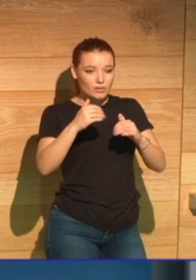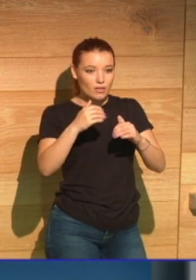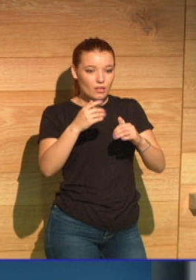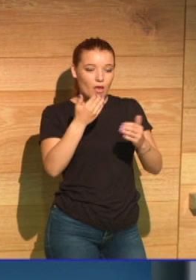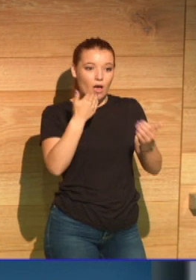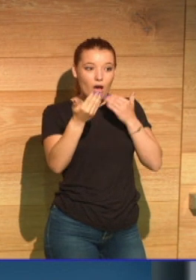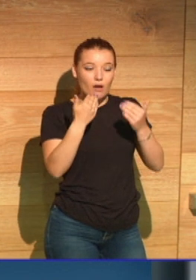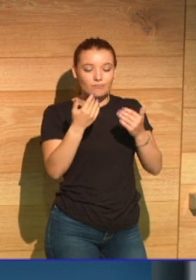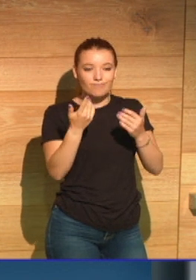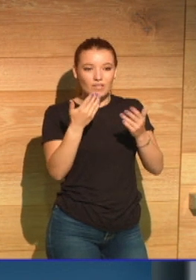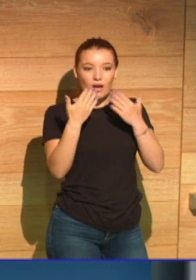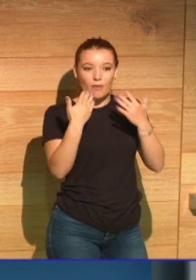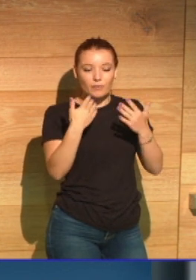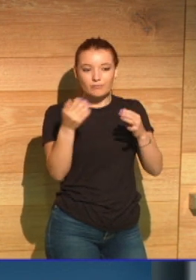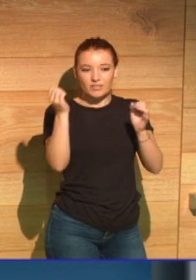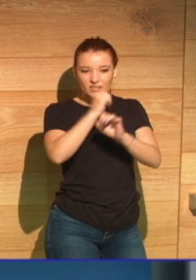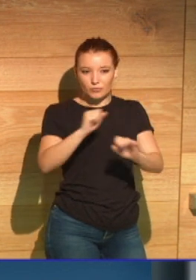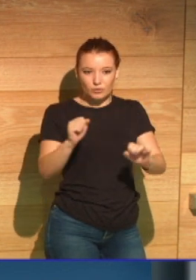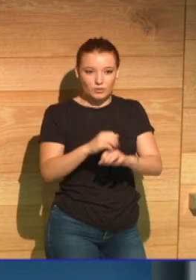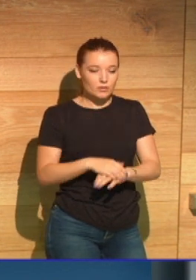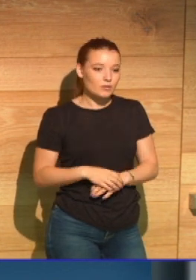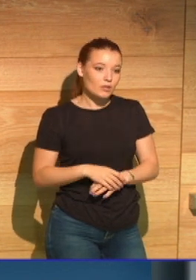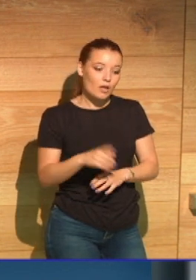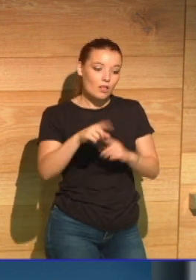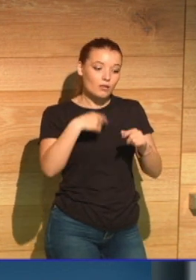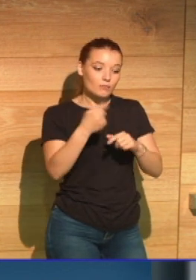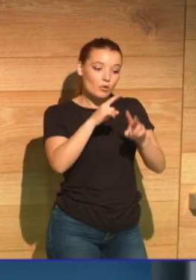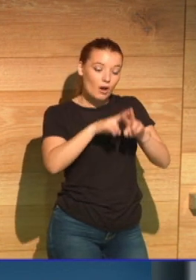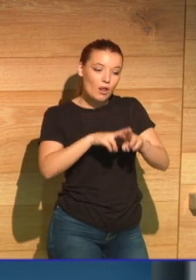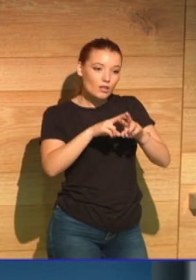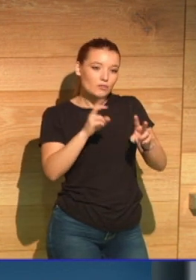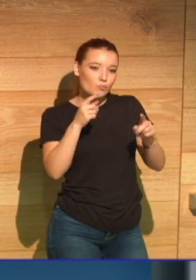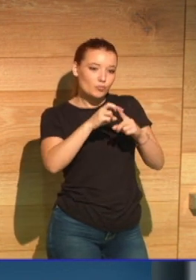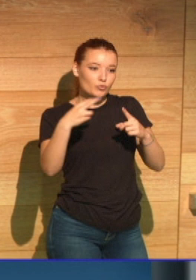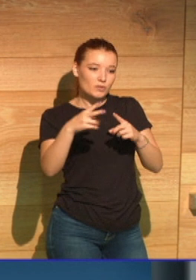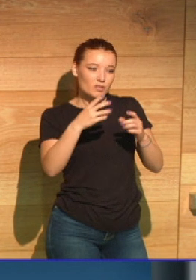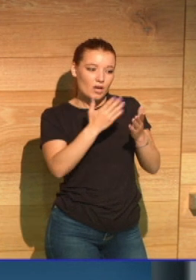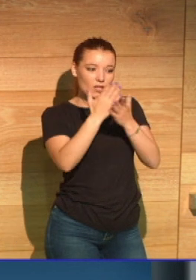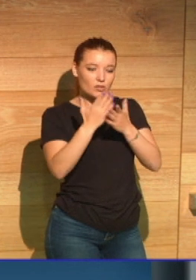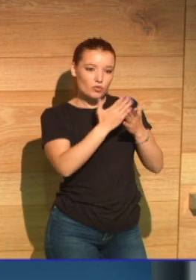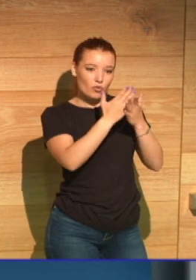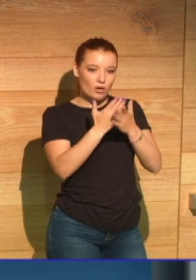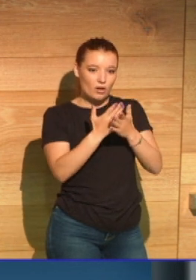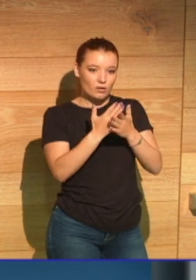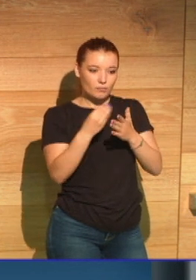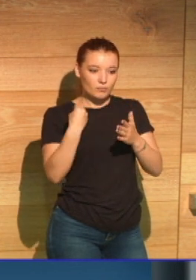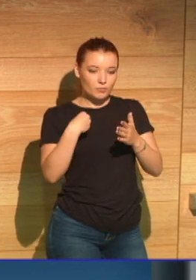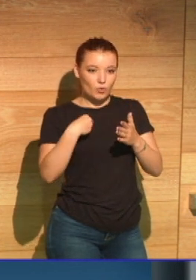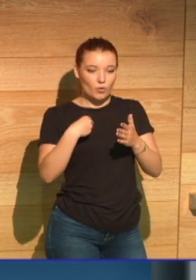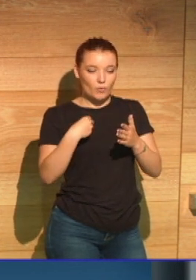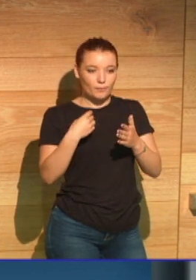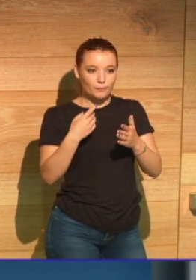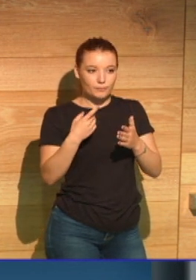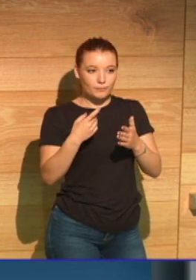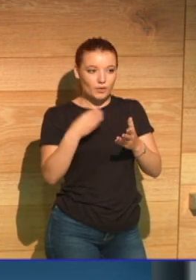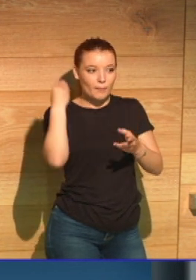Y en realidad, cuando lo analizas un poco más, tiene que ver con una mirada totalmente escolar, ¿no? Totalmente disciplinaria, en el sentido de pensar que